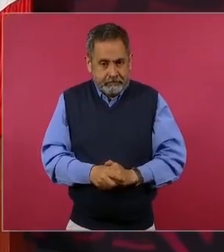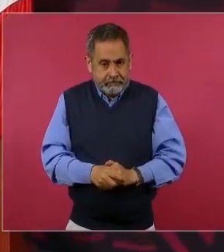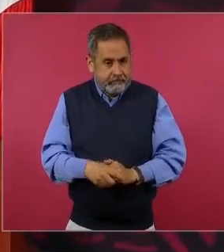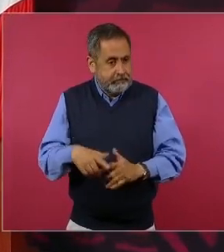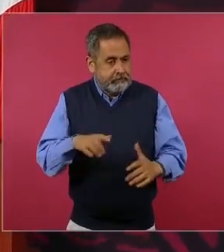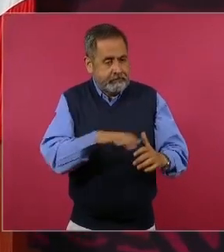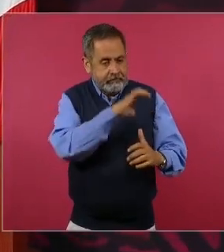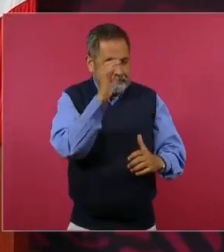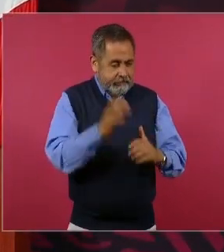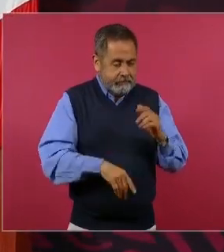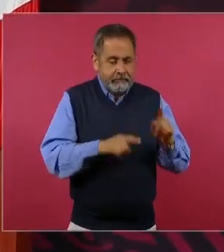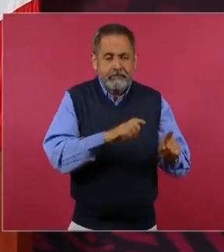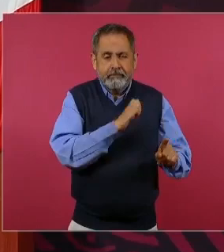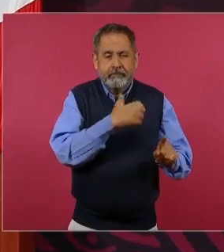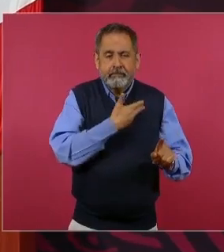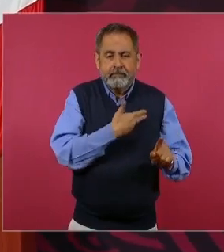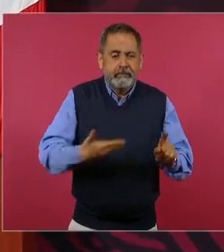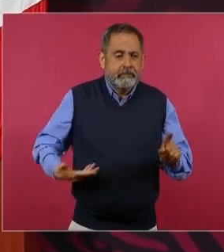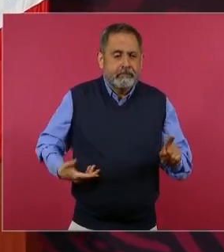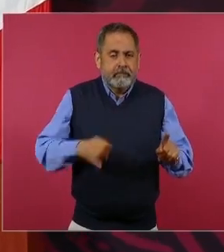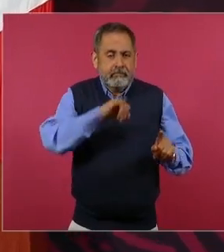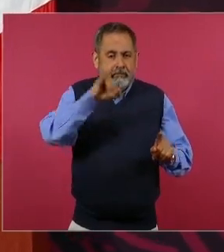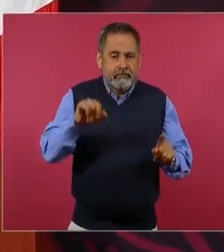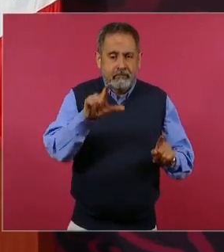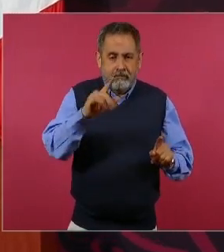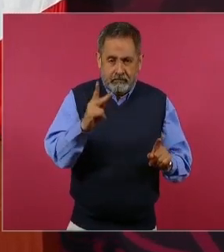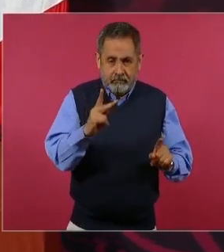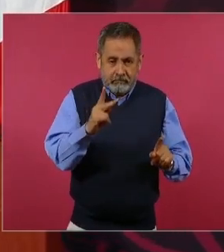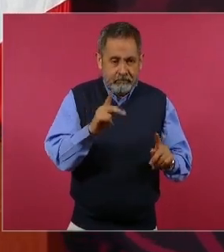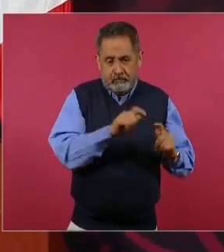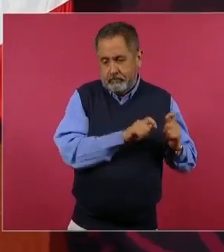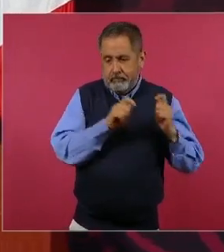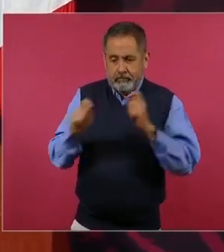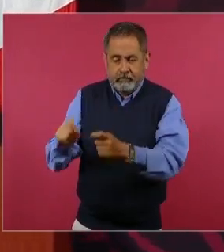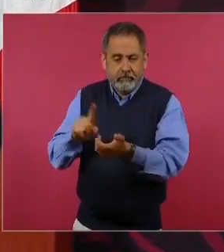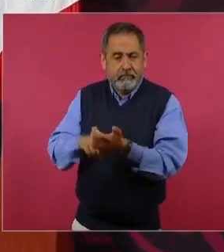salió el presidente López Portillo y entró de la Madrid.